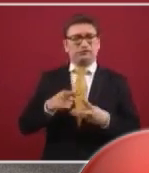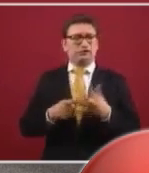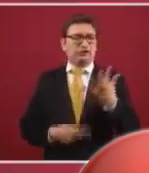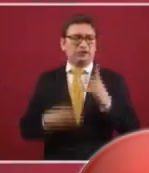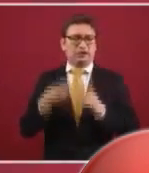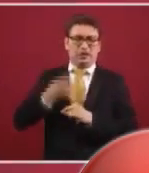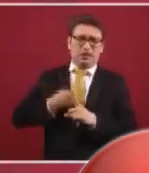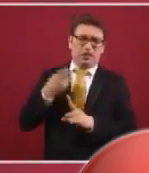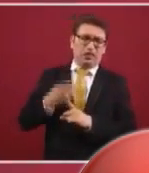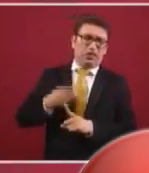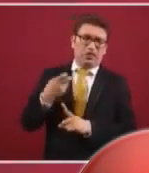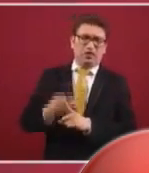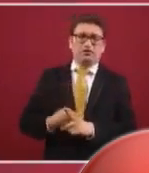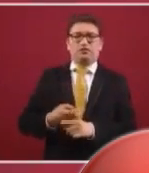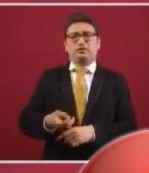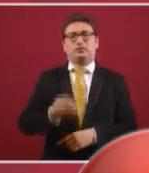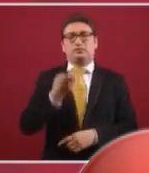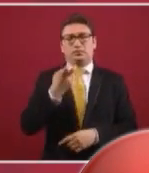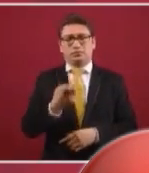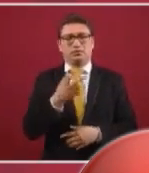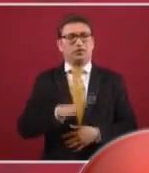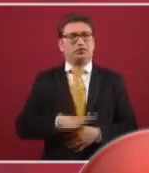que por eso estaba mal la educación,